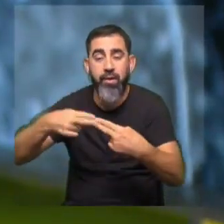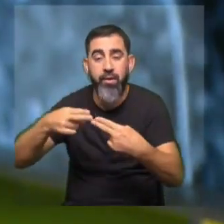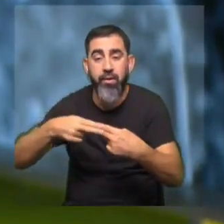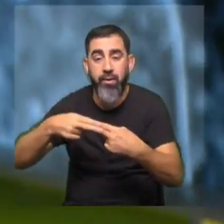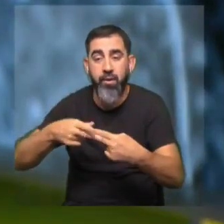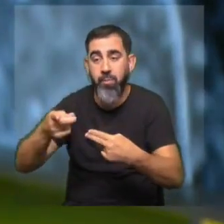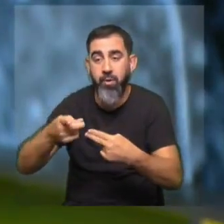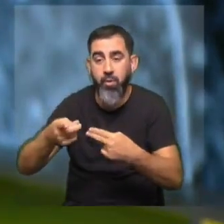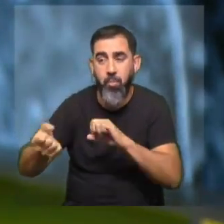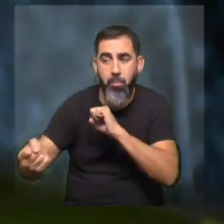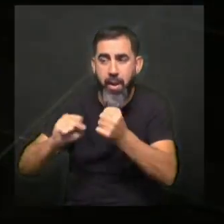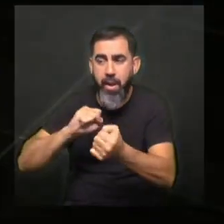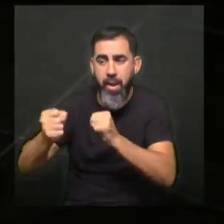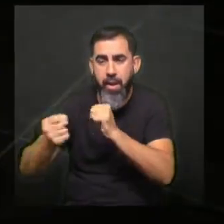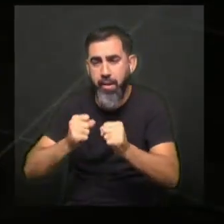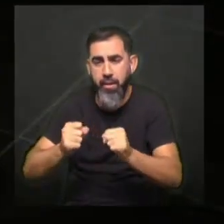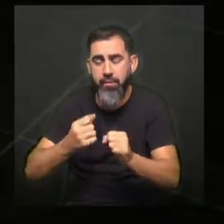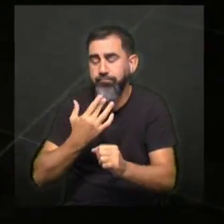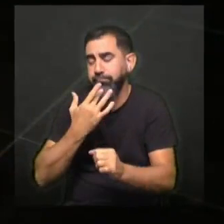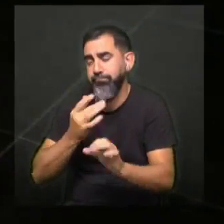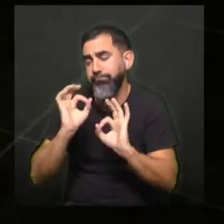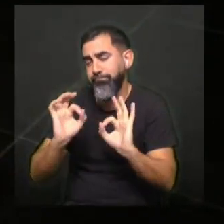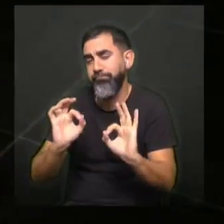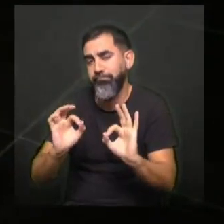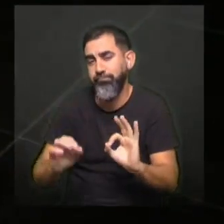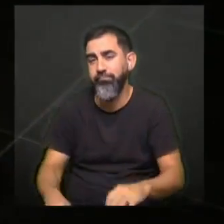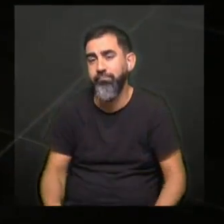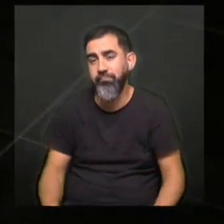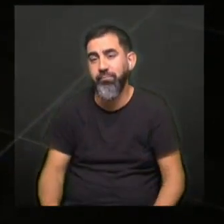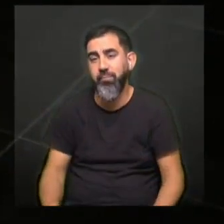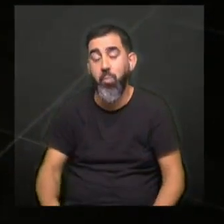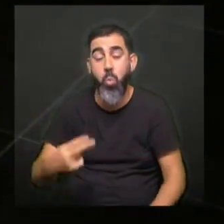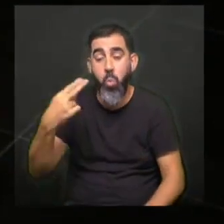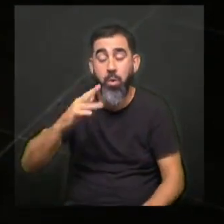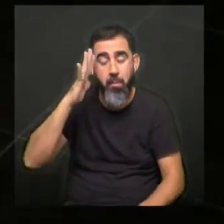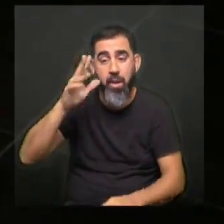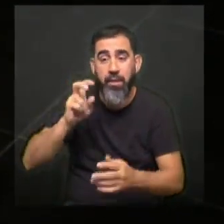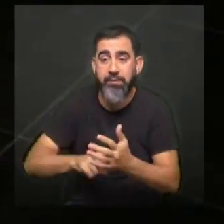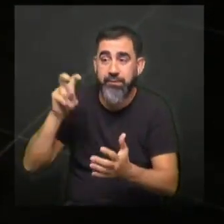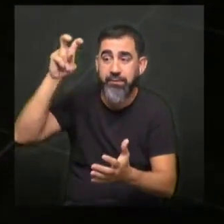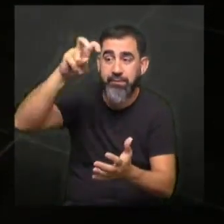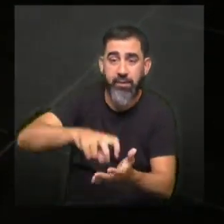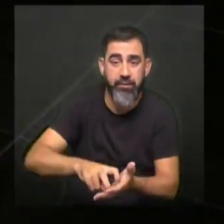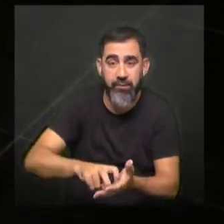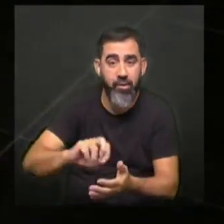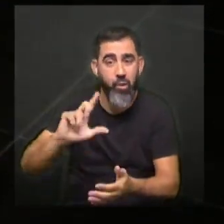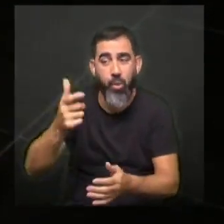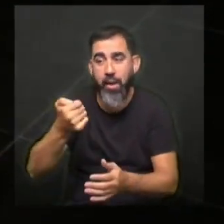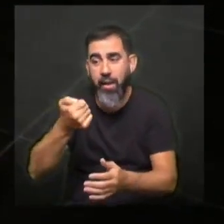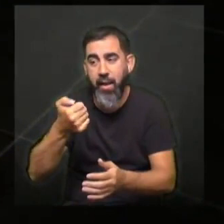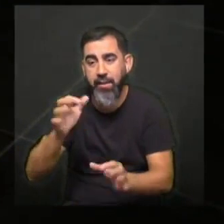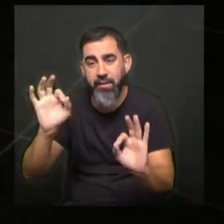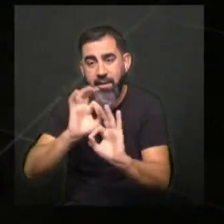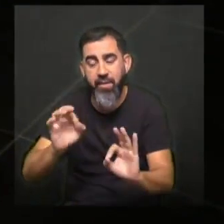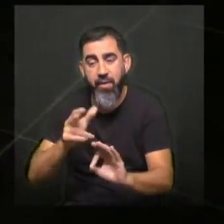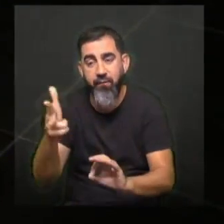Esta pelea de los tatús, perdón, me corté, es maravillosa. Sí. Aparte, nunca me había imaginado un tatú saltando. Y no hay casi videos de este tipo